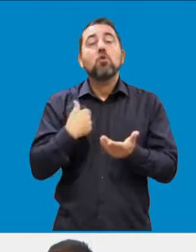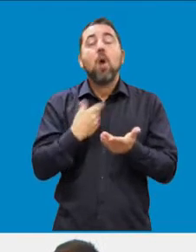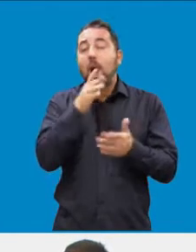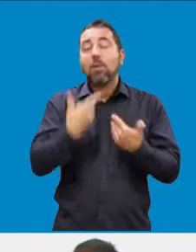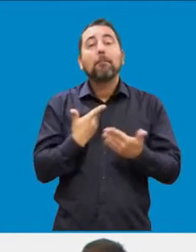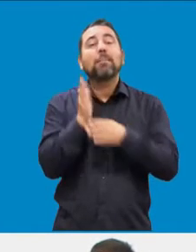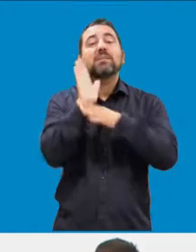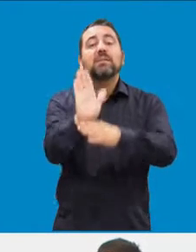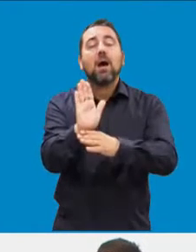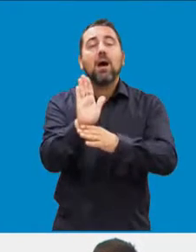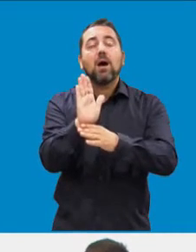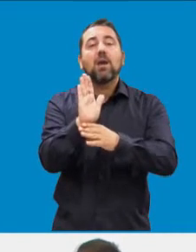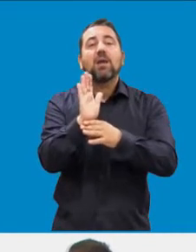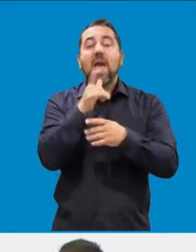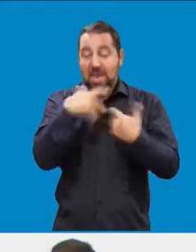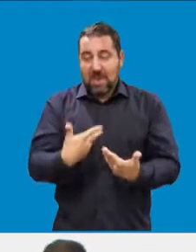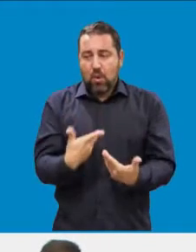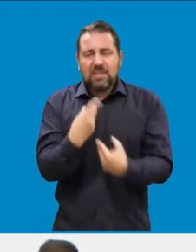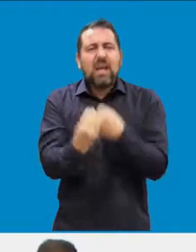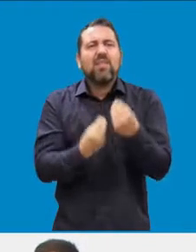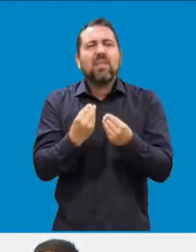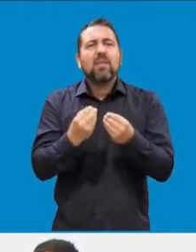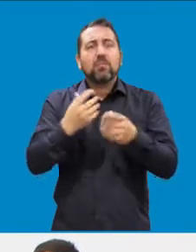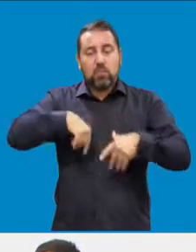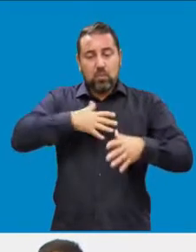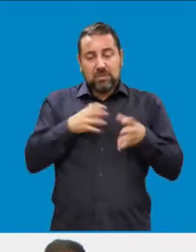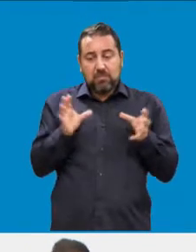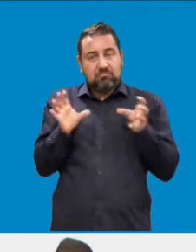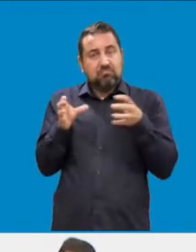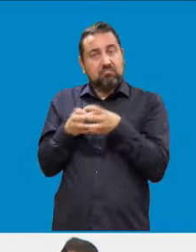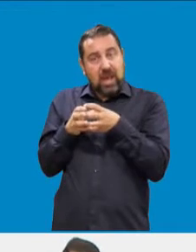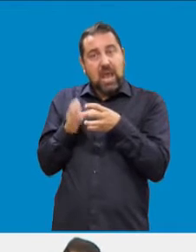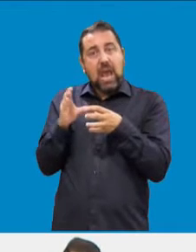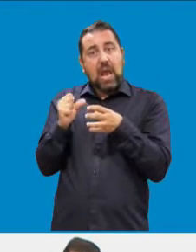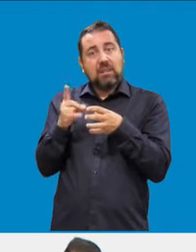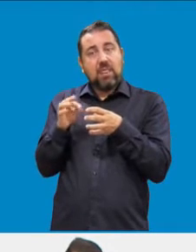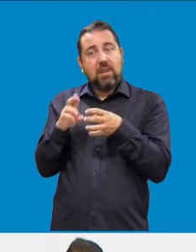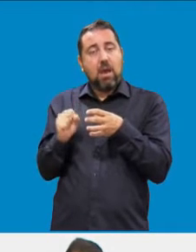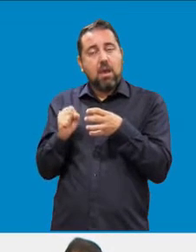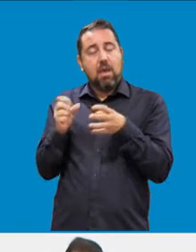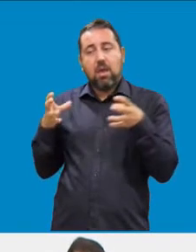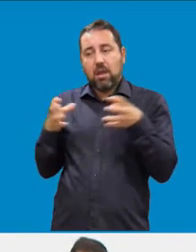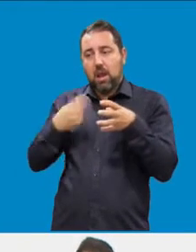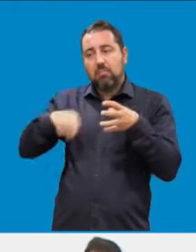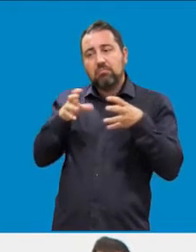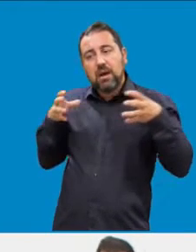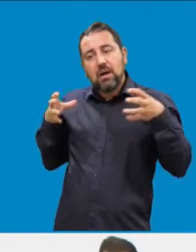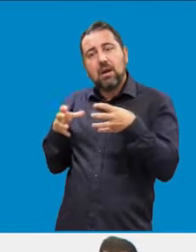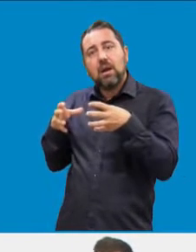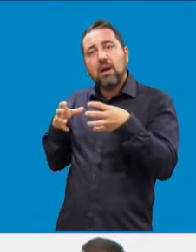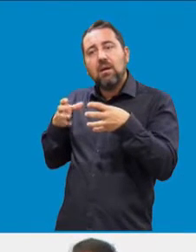España. Y bueno, voy a presentaros lo que se está haciendo en estos momentos en la cátedra